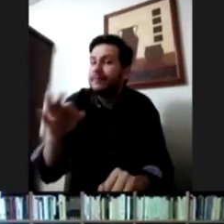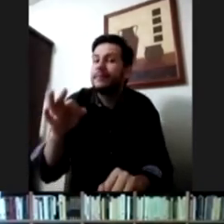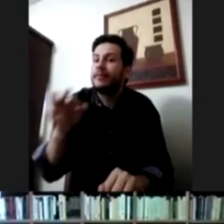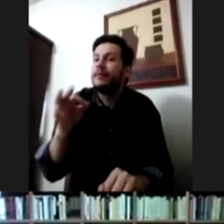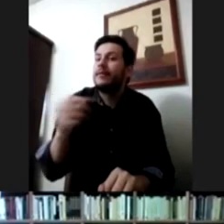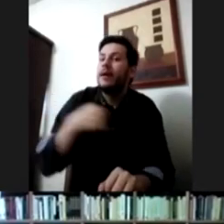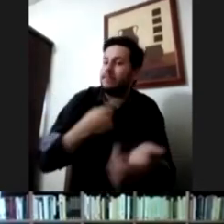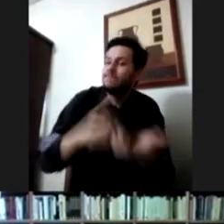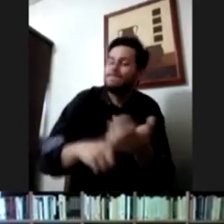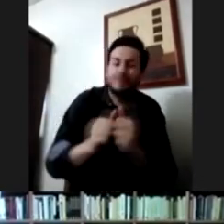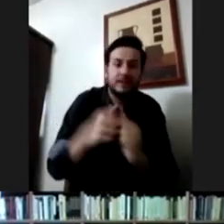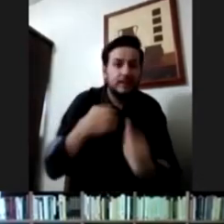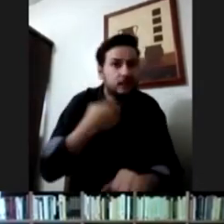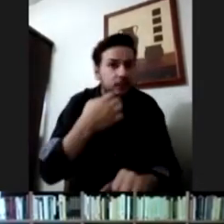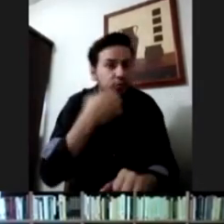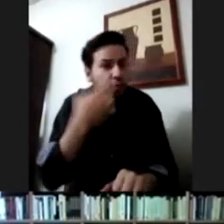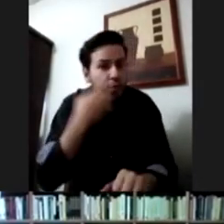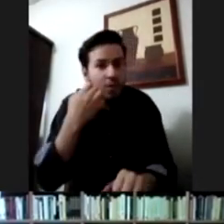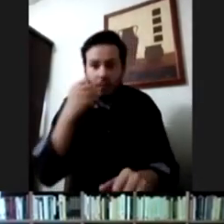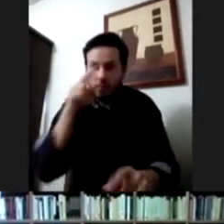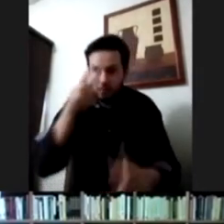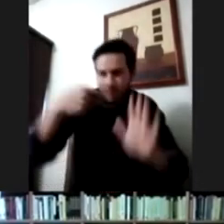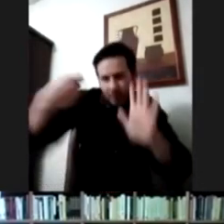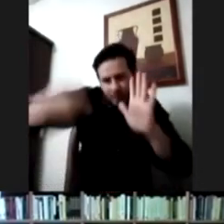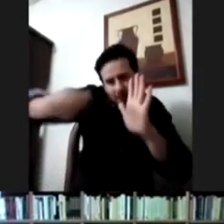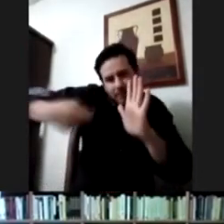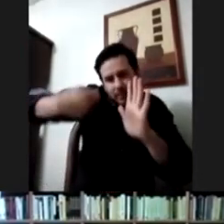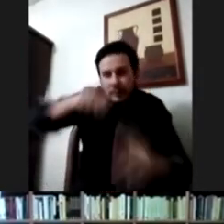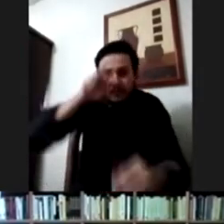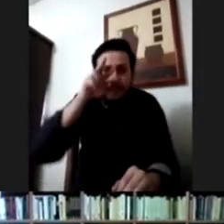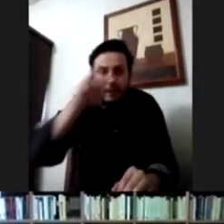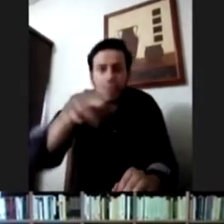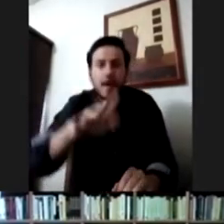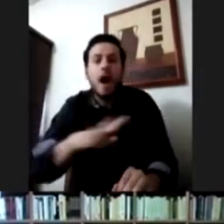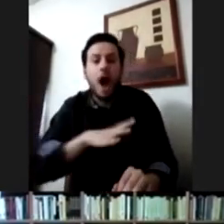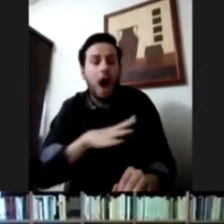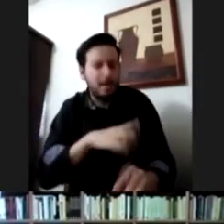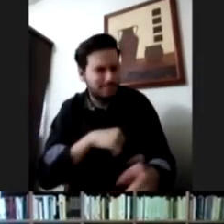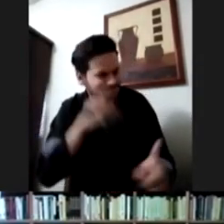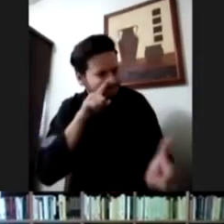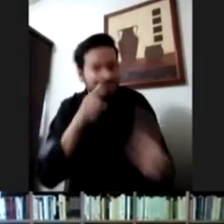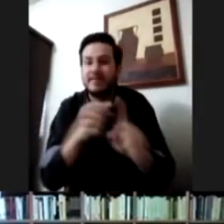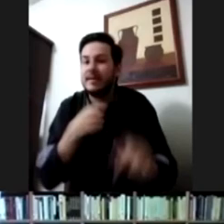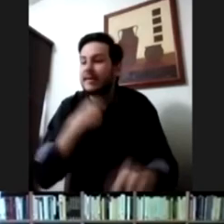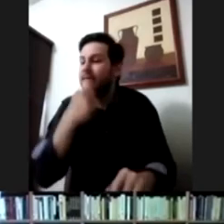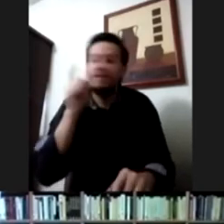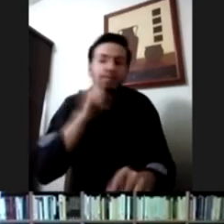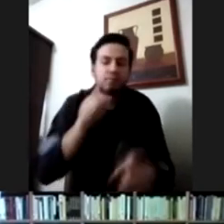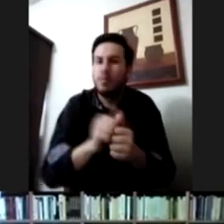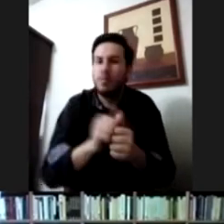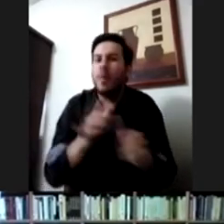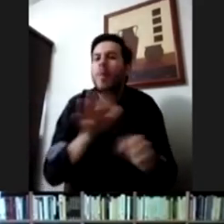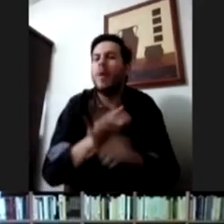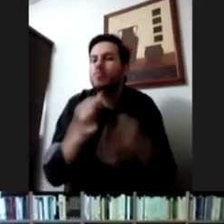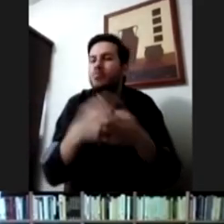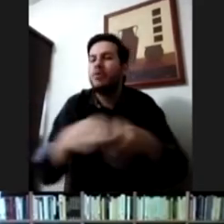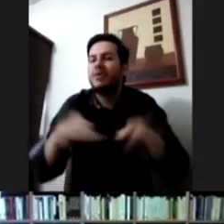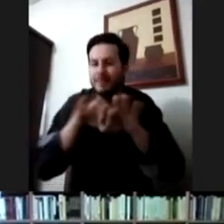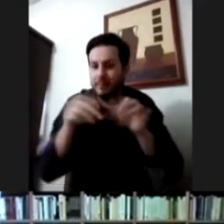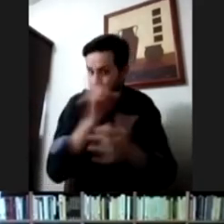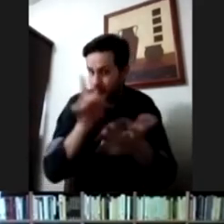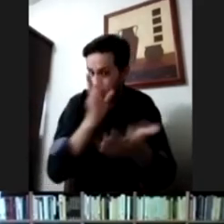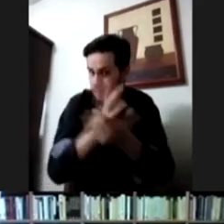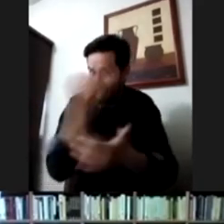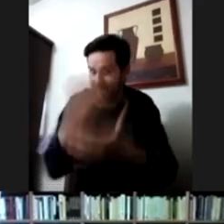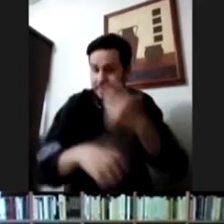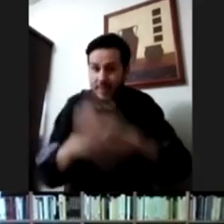Esto que ya veíamos en el video, que hacen énfasis, ¿no?, las niñas y niños en términos de, no solamente de la falta de agua,